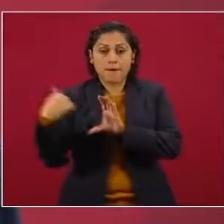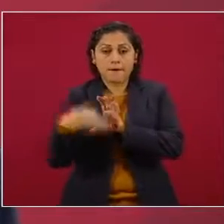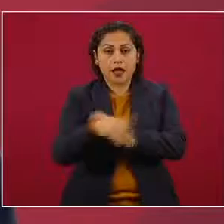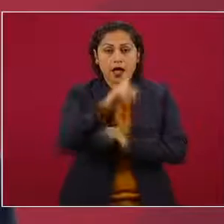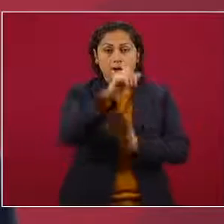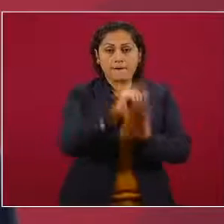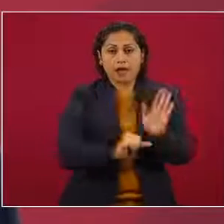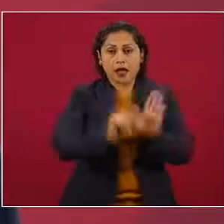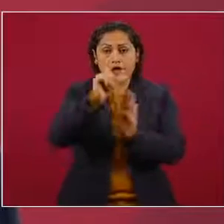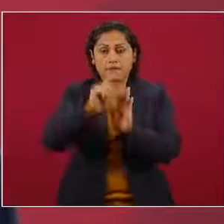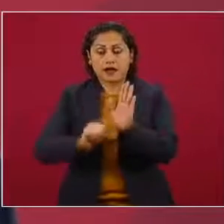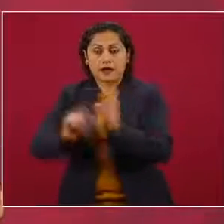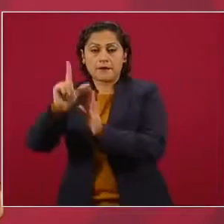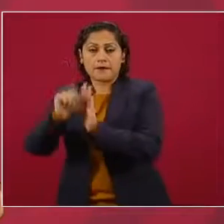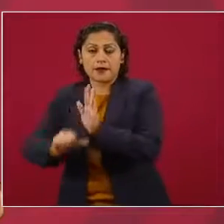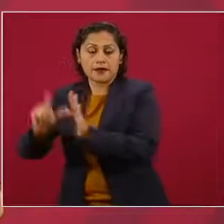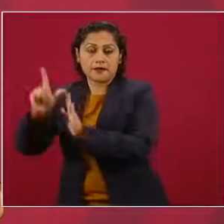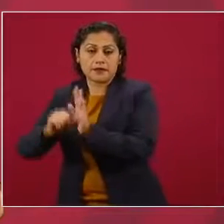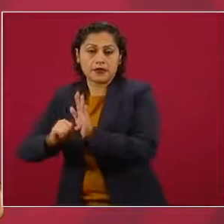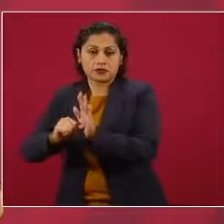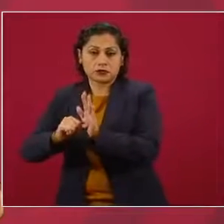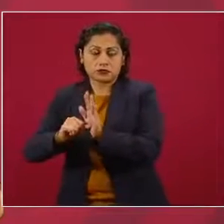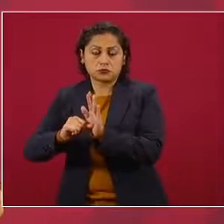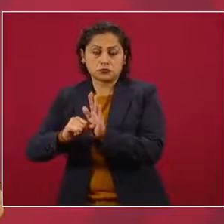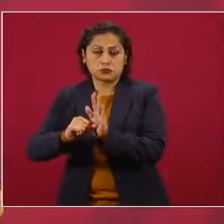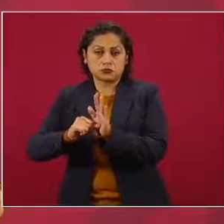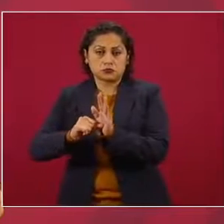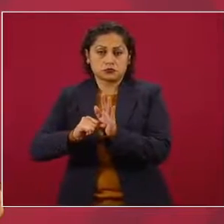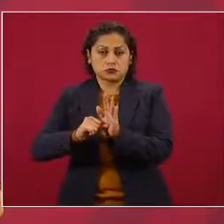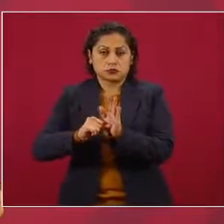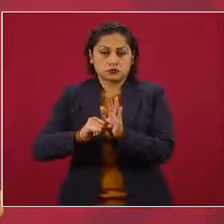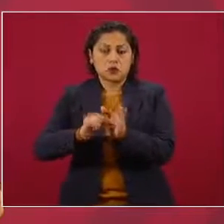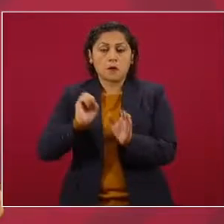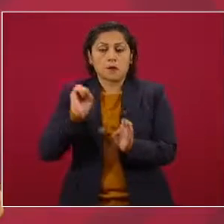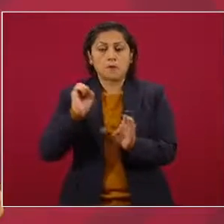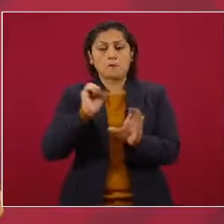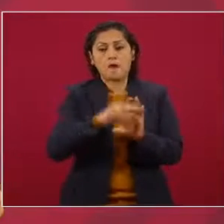una orden de pago, se les deposita,